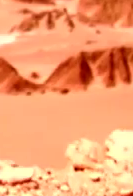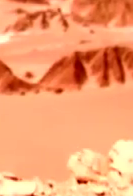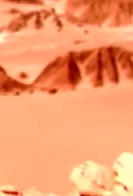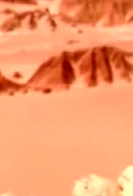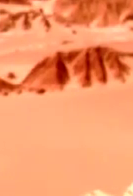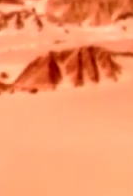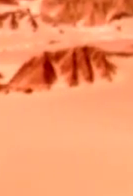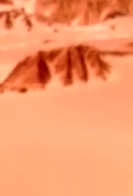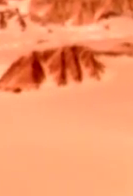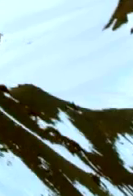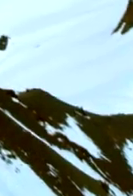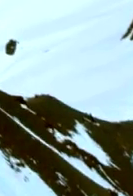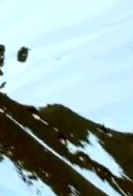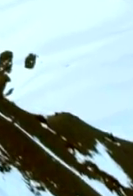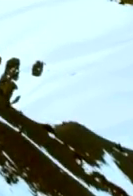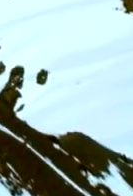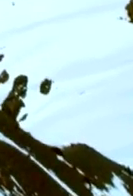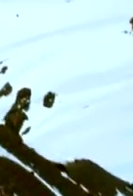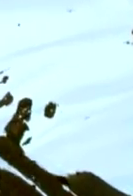ah